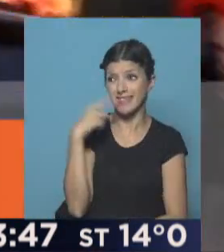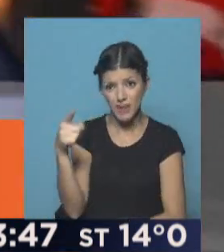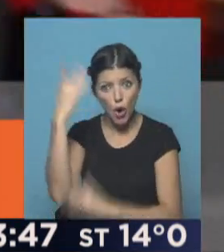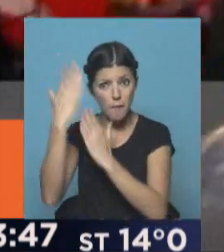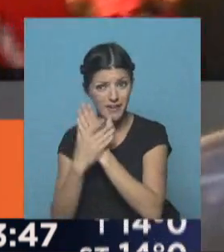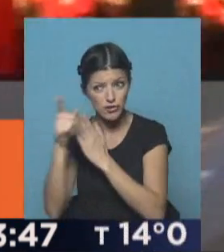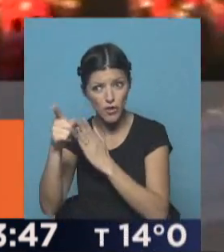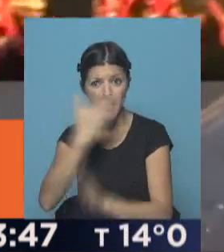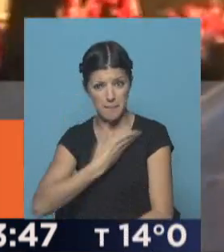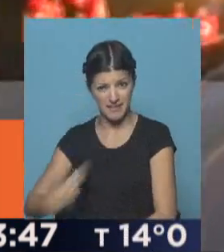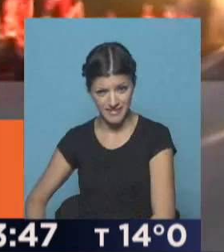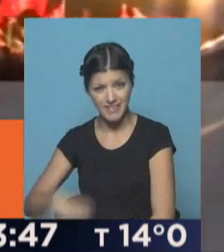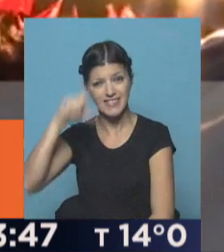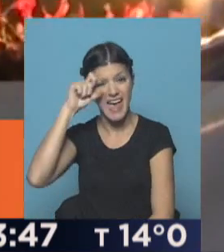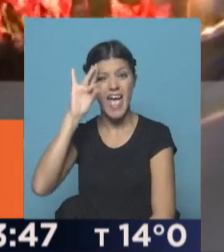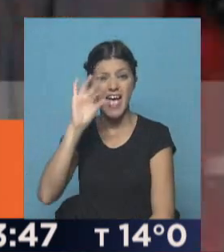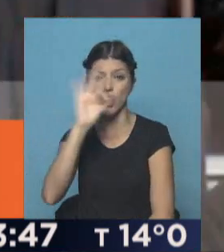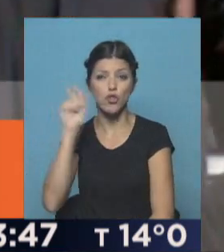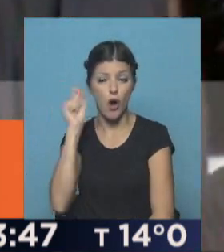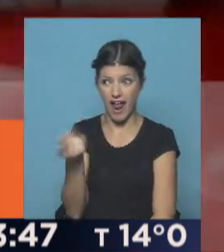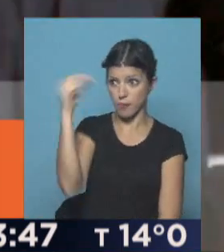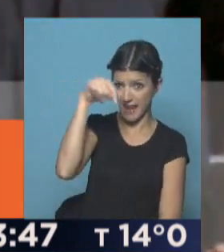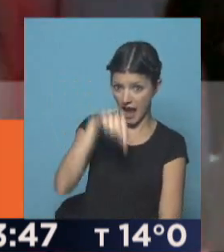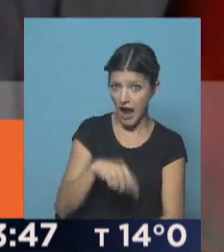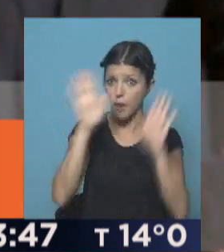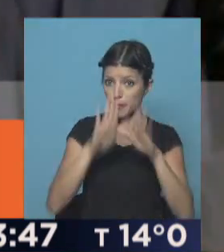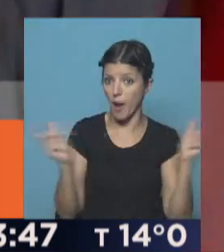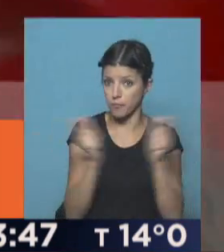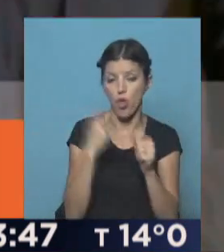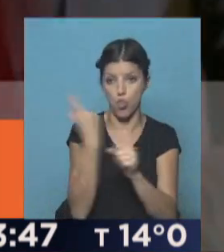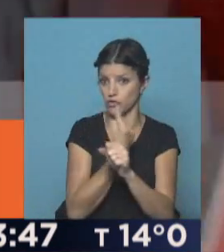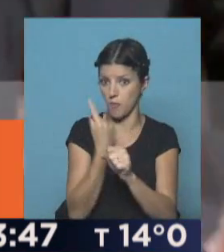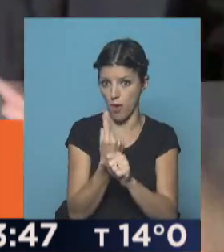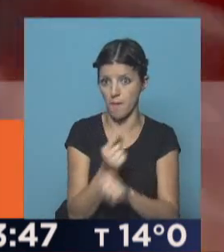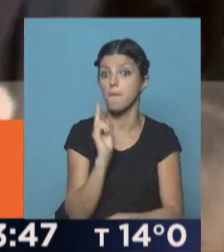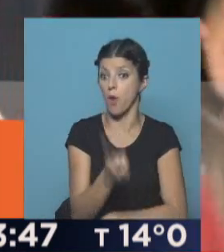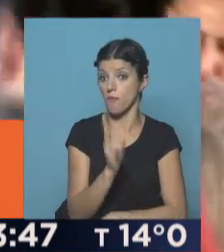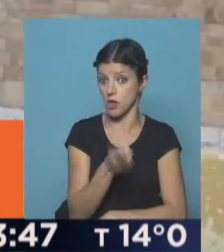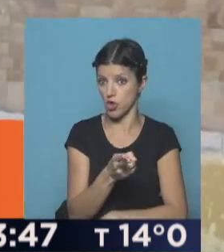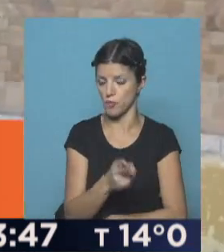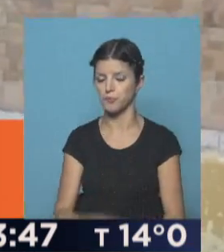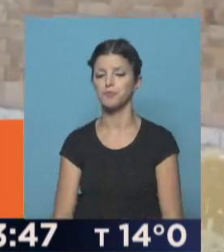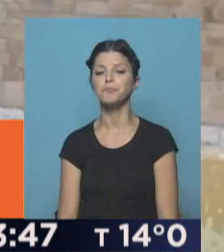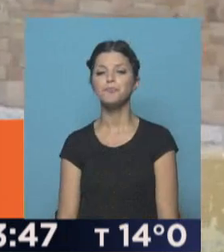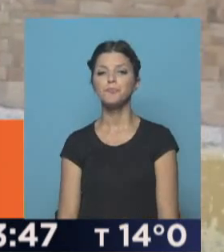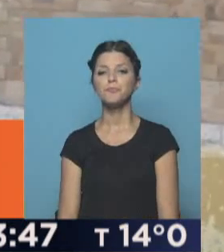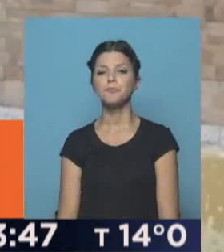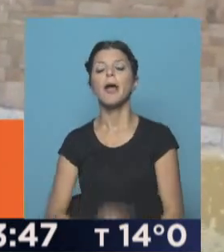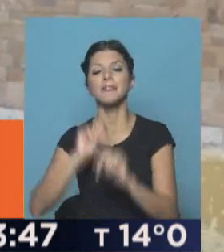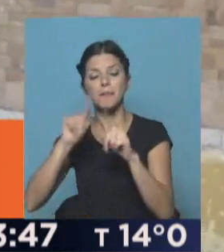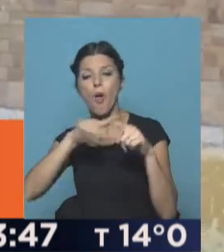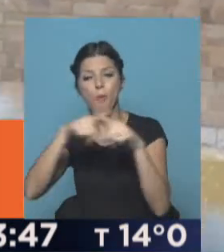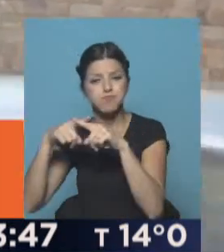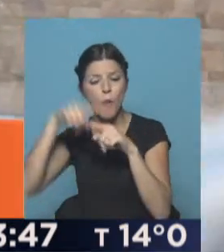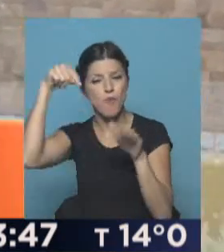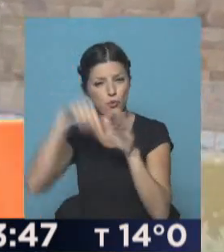del presidente Recep Tayyip Erdogan organizar mitines en territorio alemán. La tensión subió otro peldaño semanas